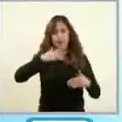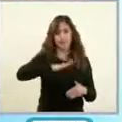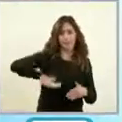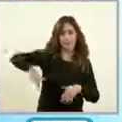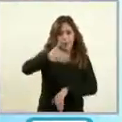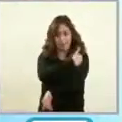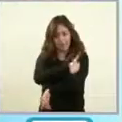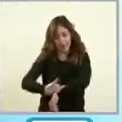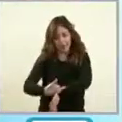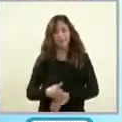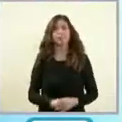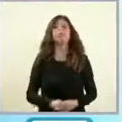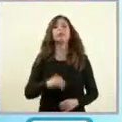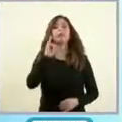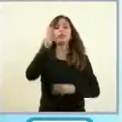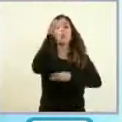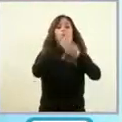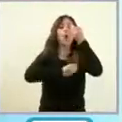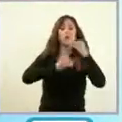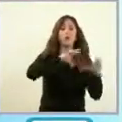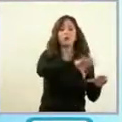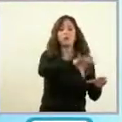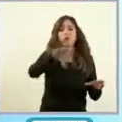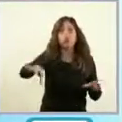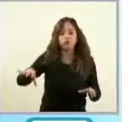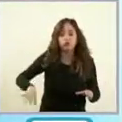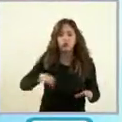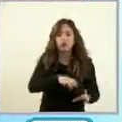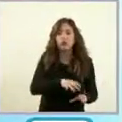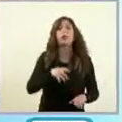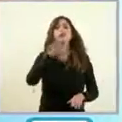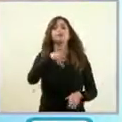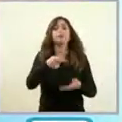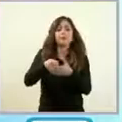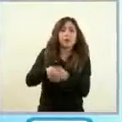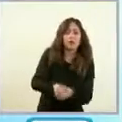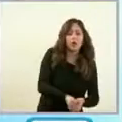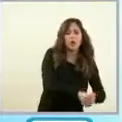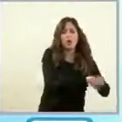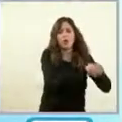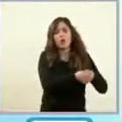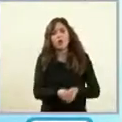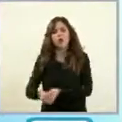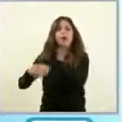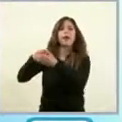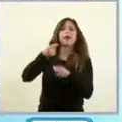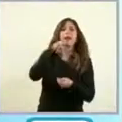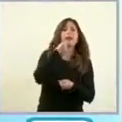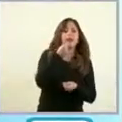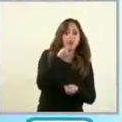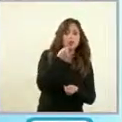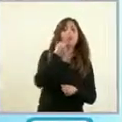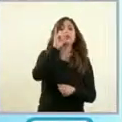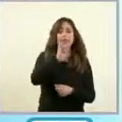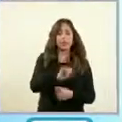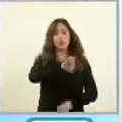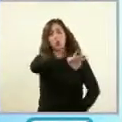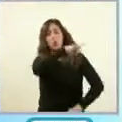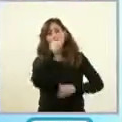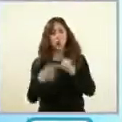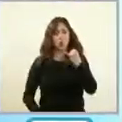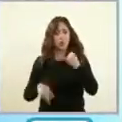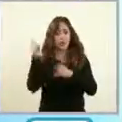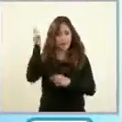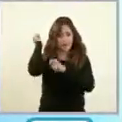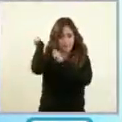con un gran banquete. Con ¿no? banquete, con Arrullan al niño en regalos. algunas, ¿no? O sea, La arrullan al última niño, posada, cantan y lo acuestan.